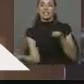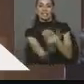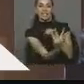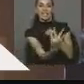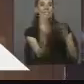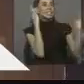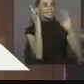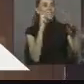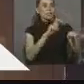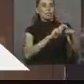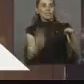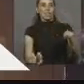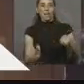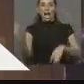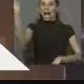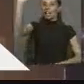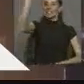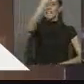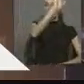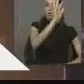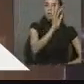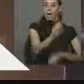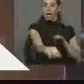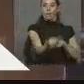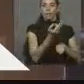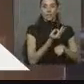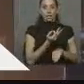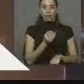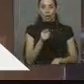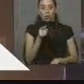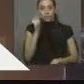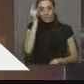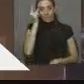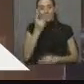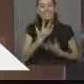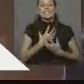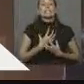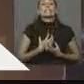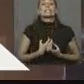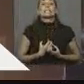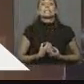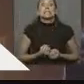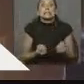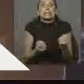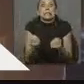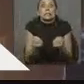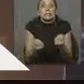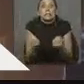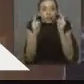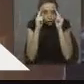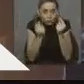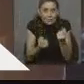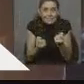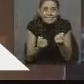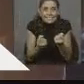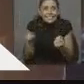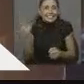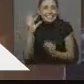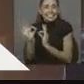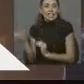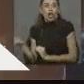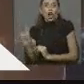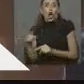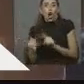señora se baja a saludar. Bueno, ustedes entenderán la angustia de los que conducían a